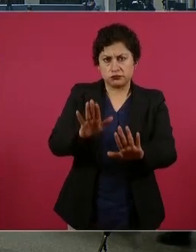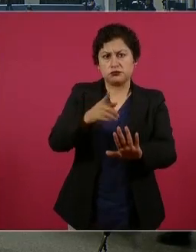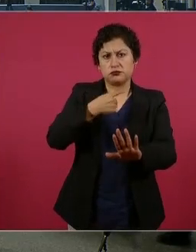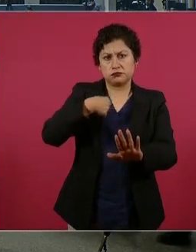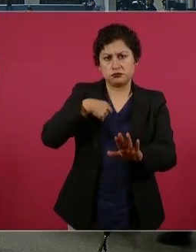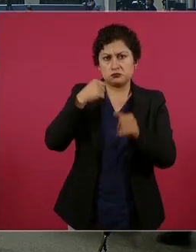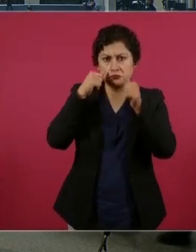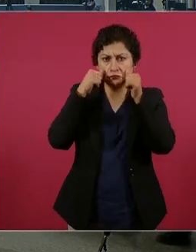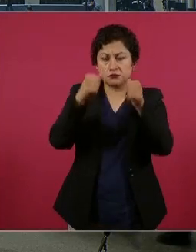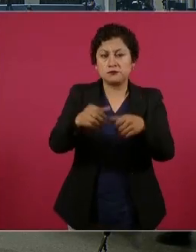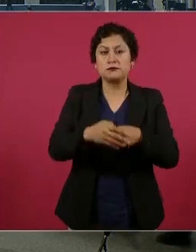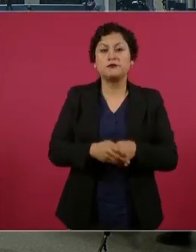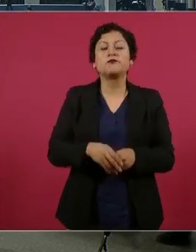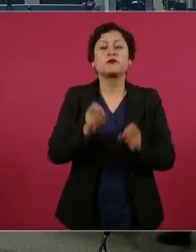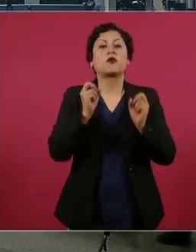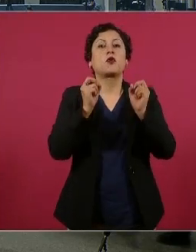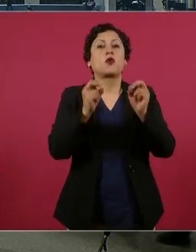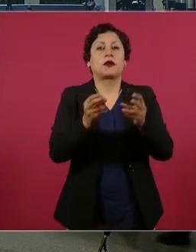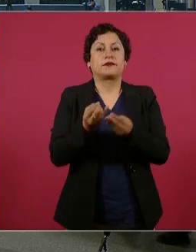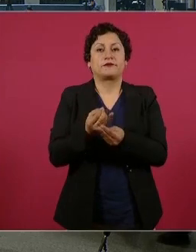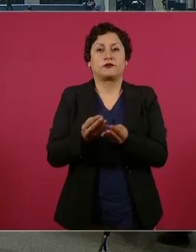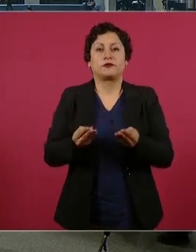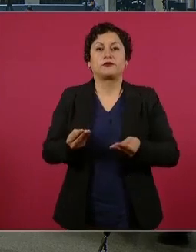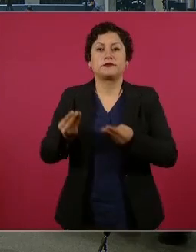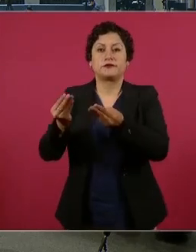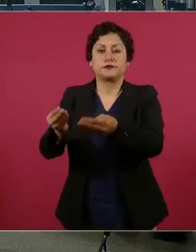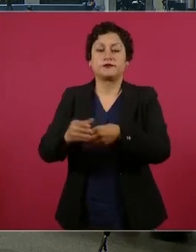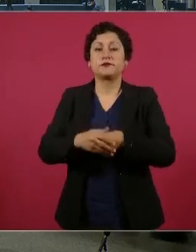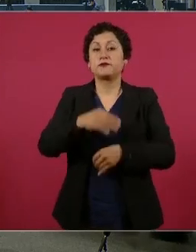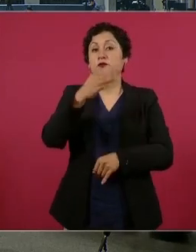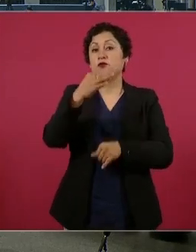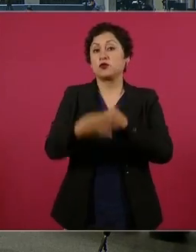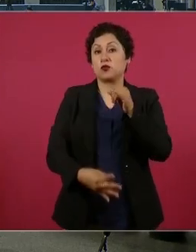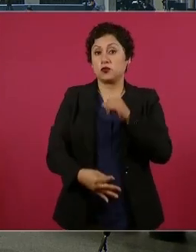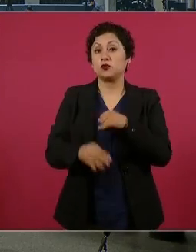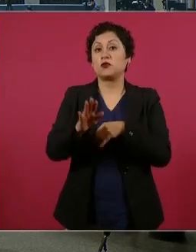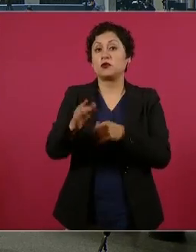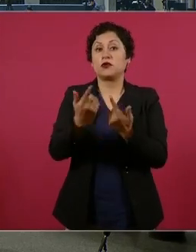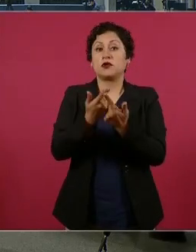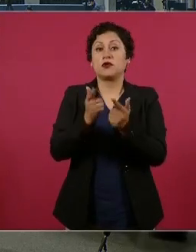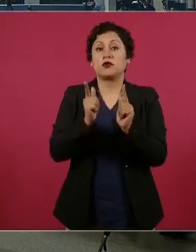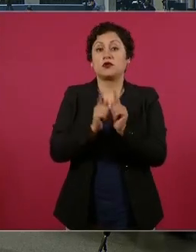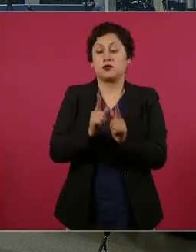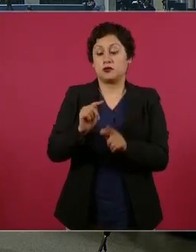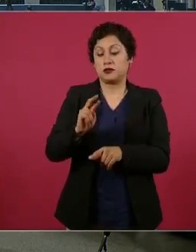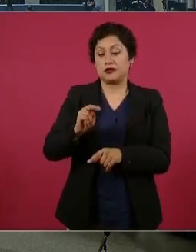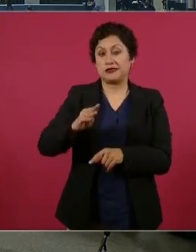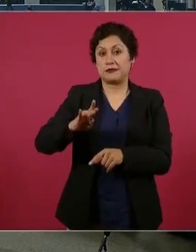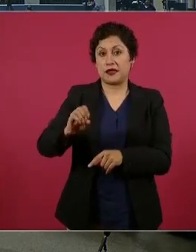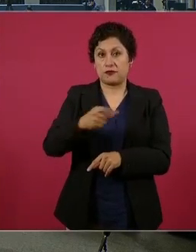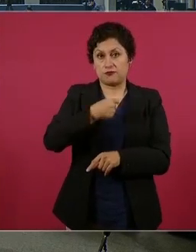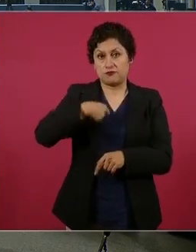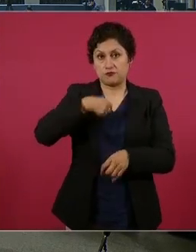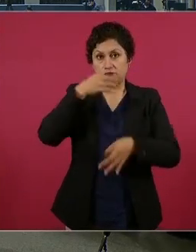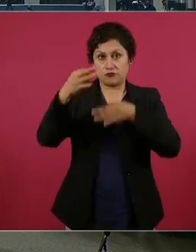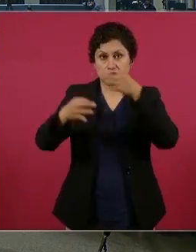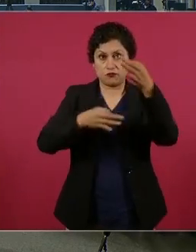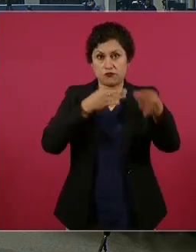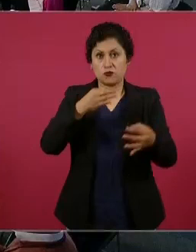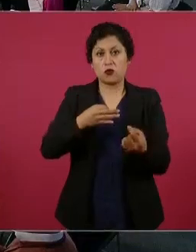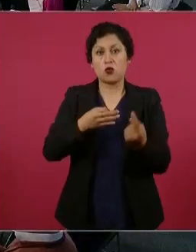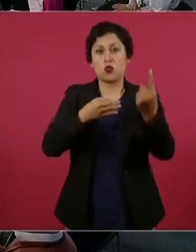los datos. Okay. Nada más, finalmente, a la redacción del Grupo Transmedia La Chispa se acercó el